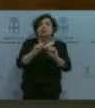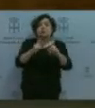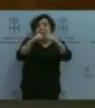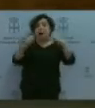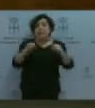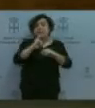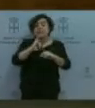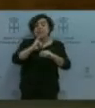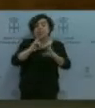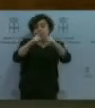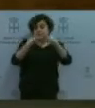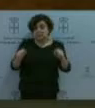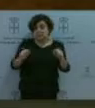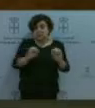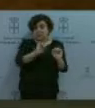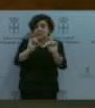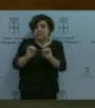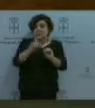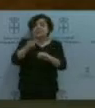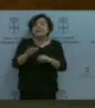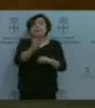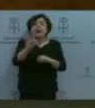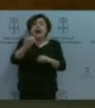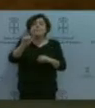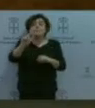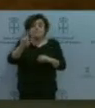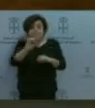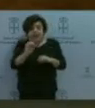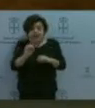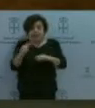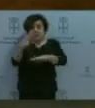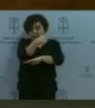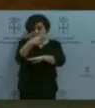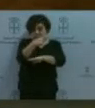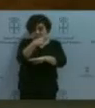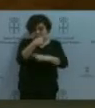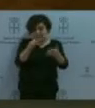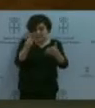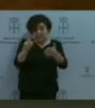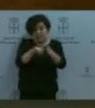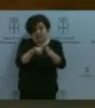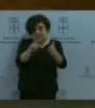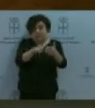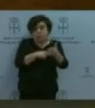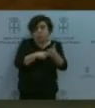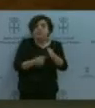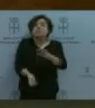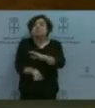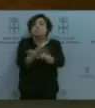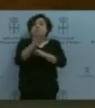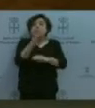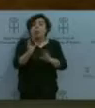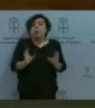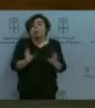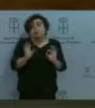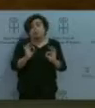también la puso en marcha un gobierno de mi partido, del Partido Popular, y les joroba bastante tener